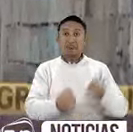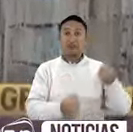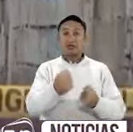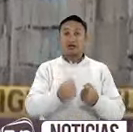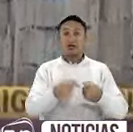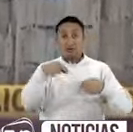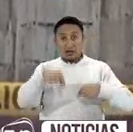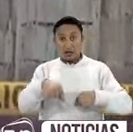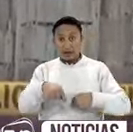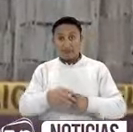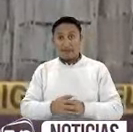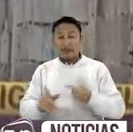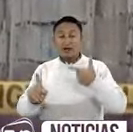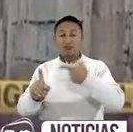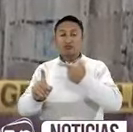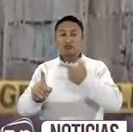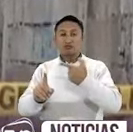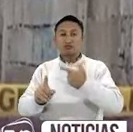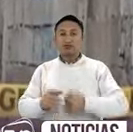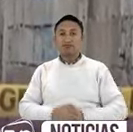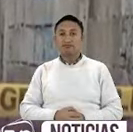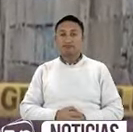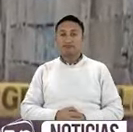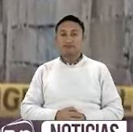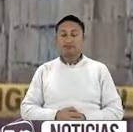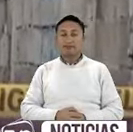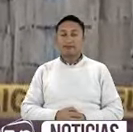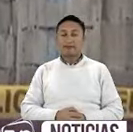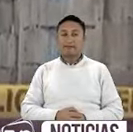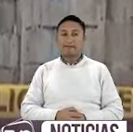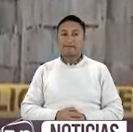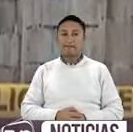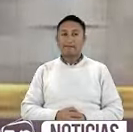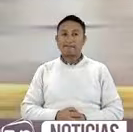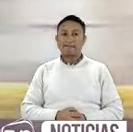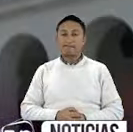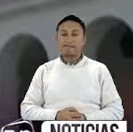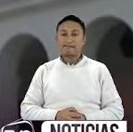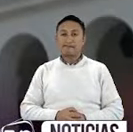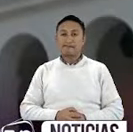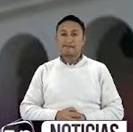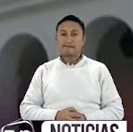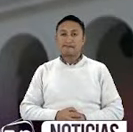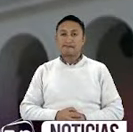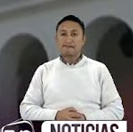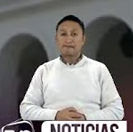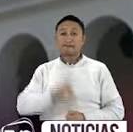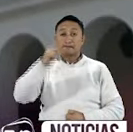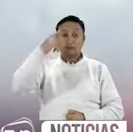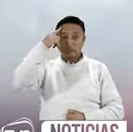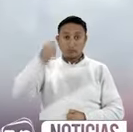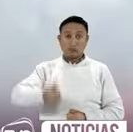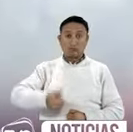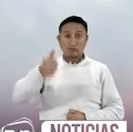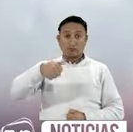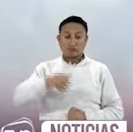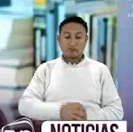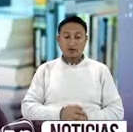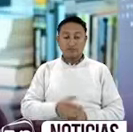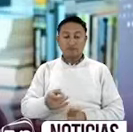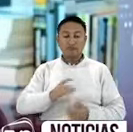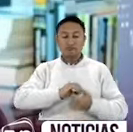el automotor utilizado por los criminales para cometer el hecho violento. El gobierno nacional ofreció